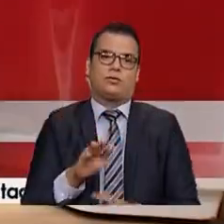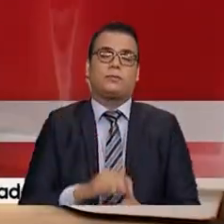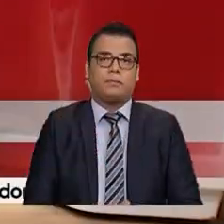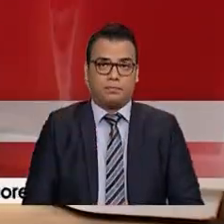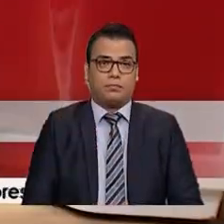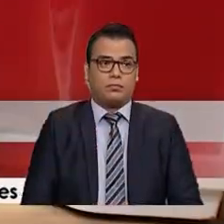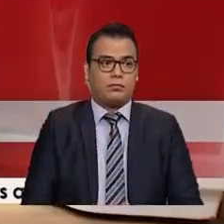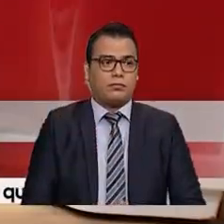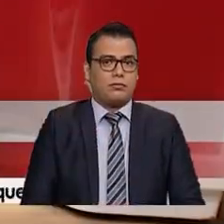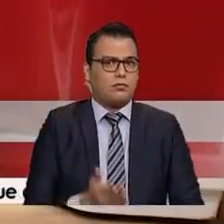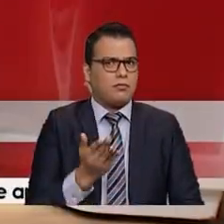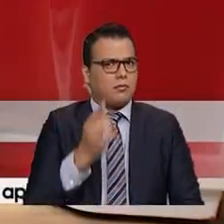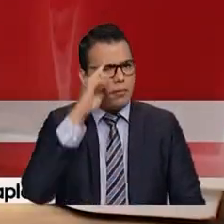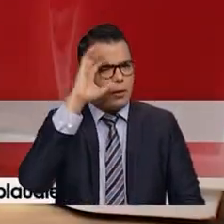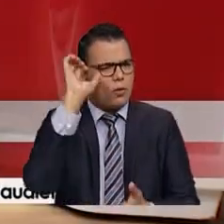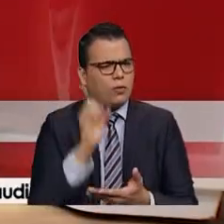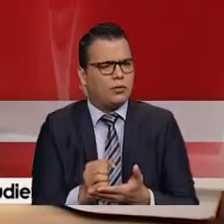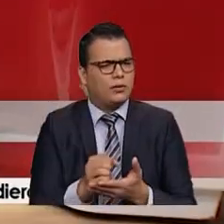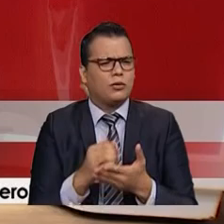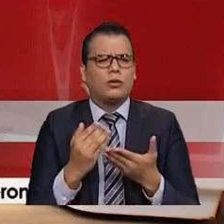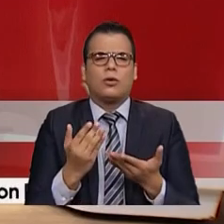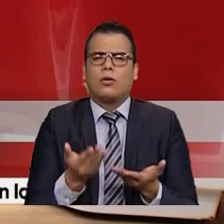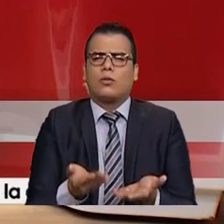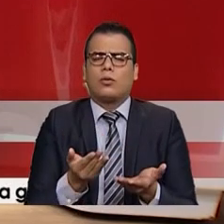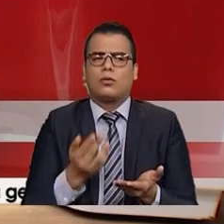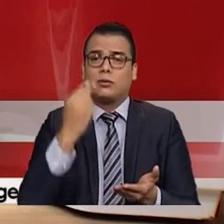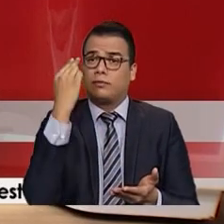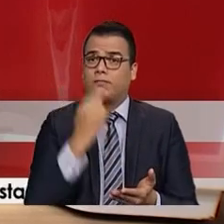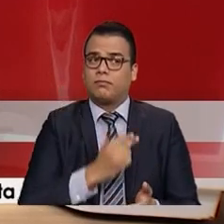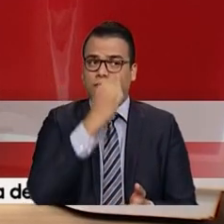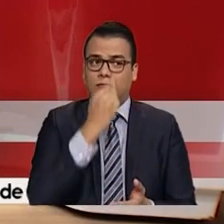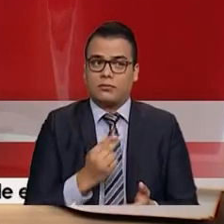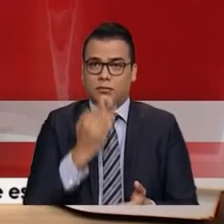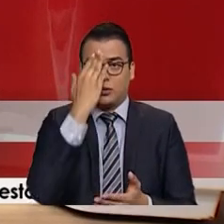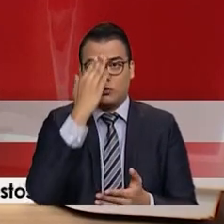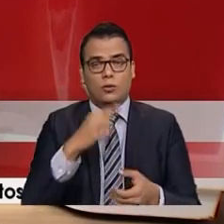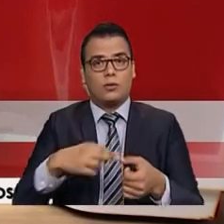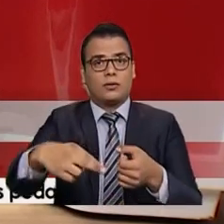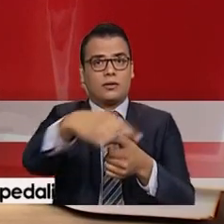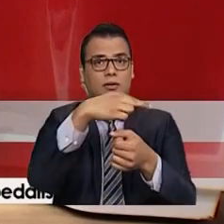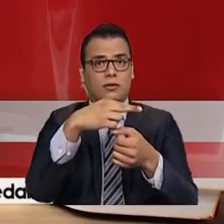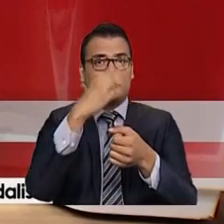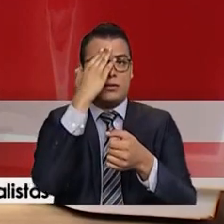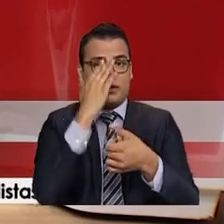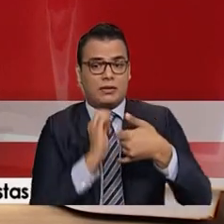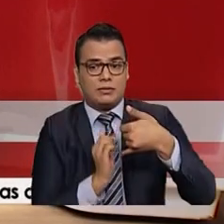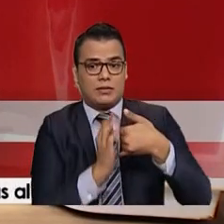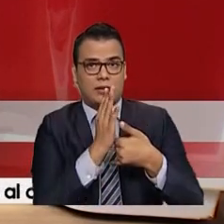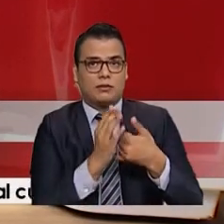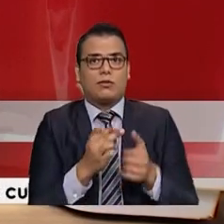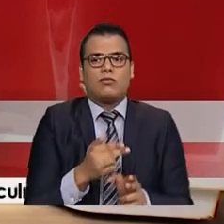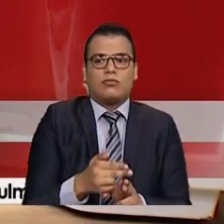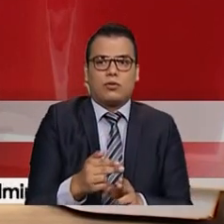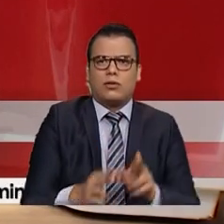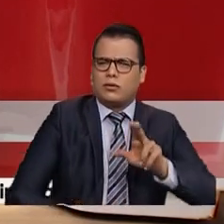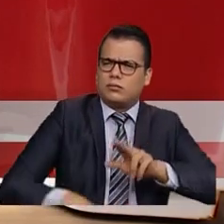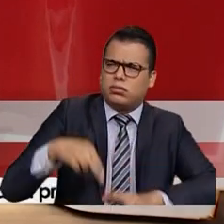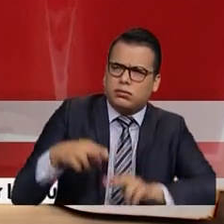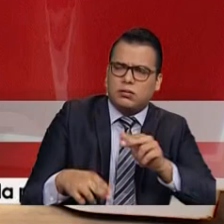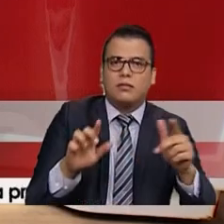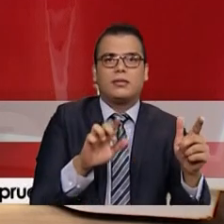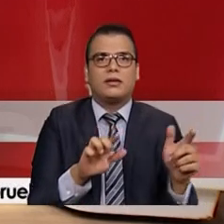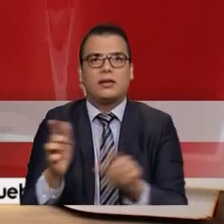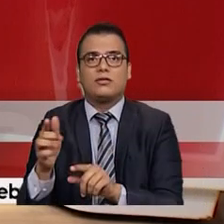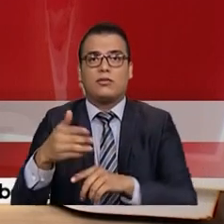será sobre todo el compromiso digamos también regional que hay con el pacífico está por terminar las obras de la doble calzada una